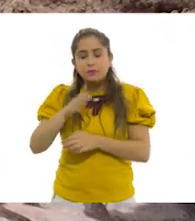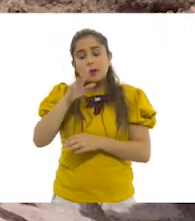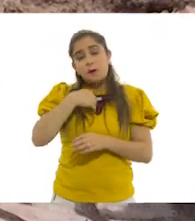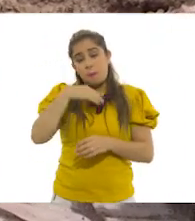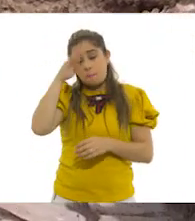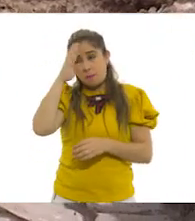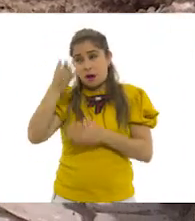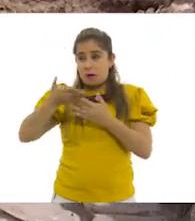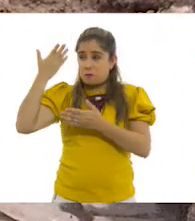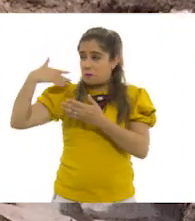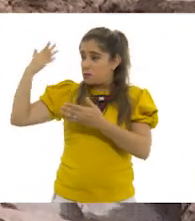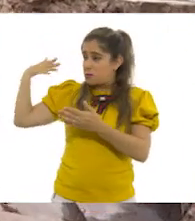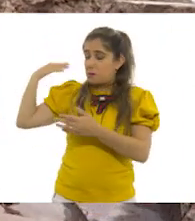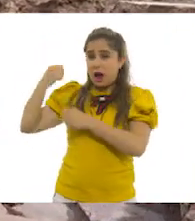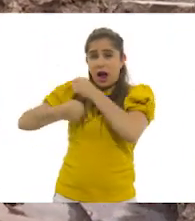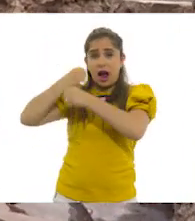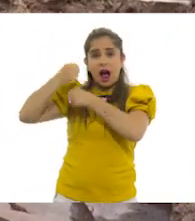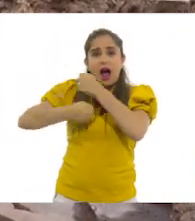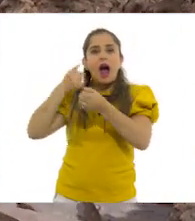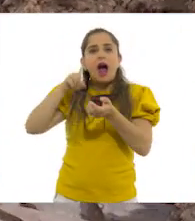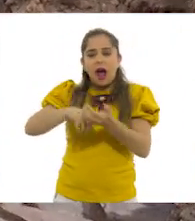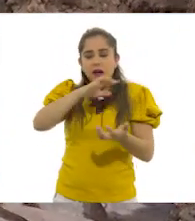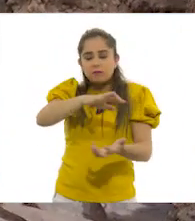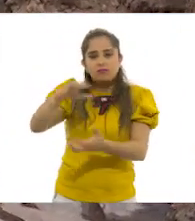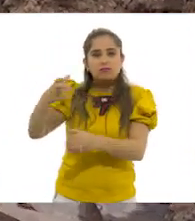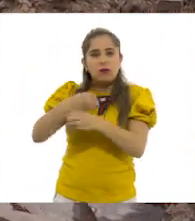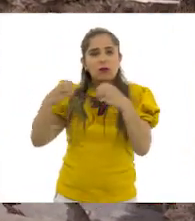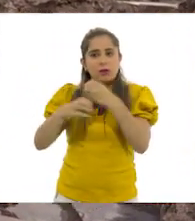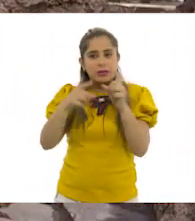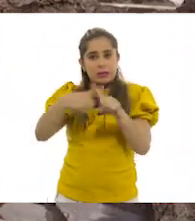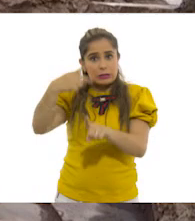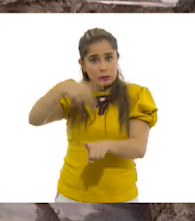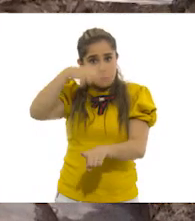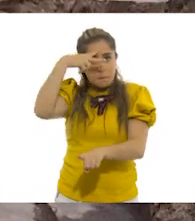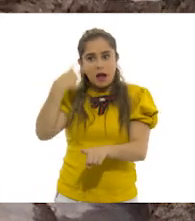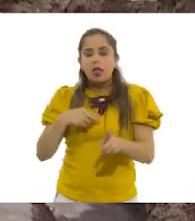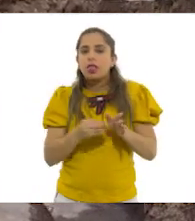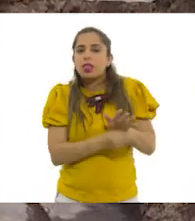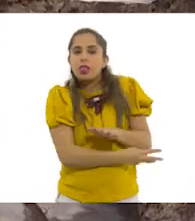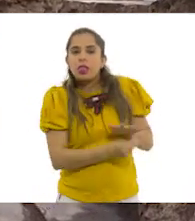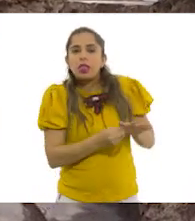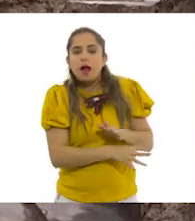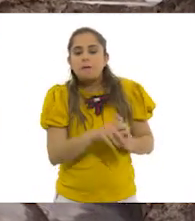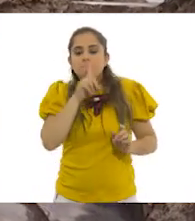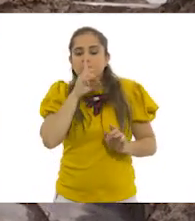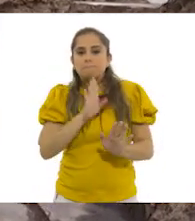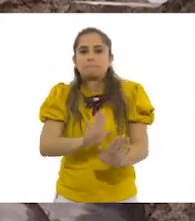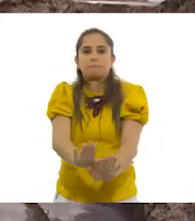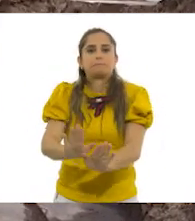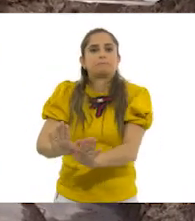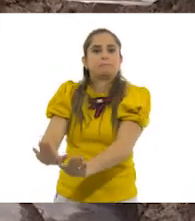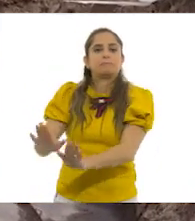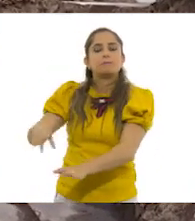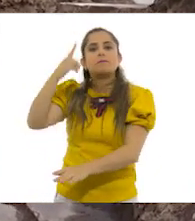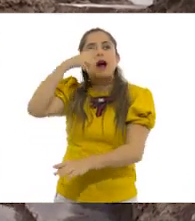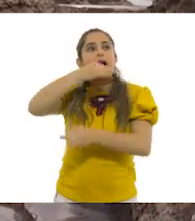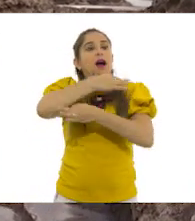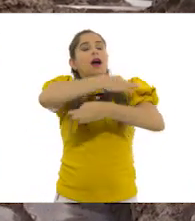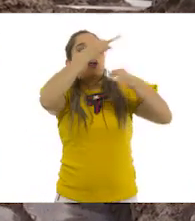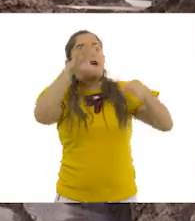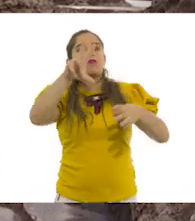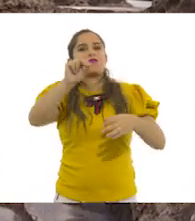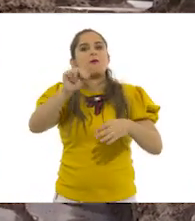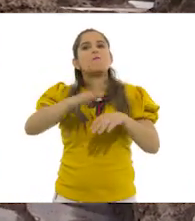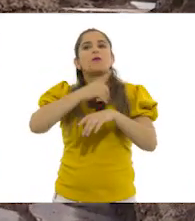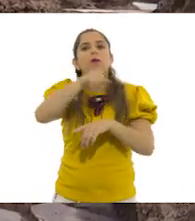años se trataban de ocultar los vestigios por algún motivo, ¿no? Muchas veces por cuestión de seguridad de los terrenos, de las vías